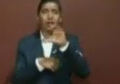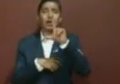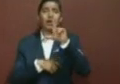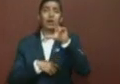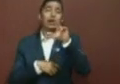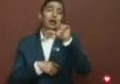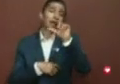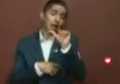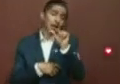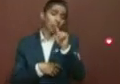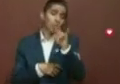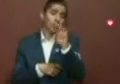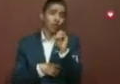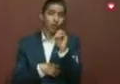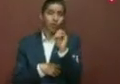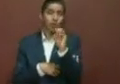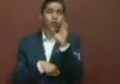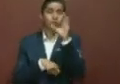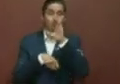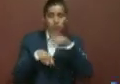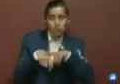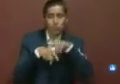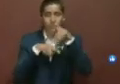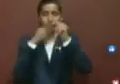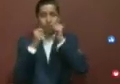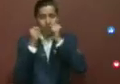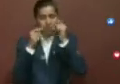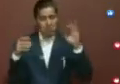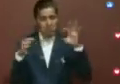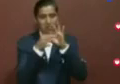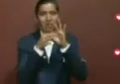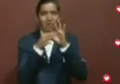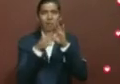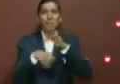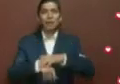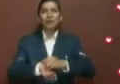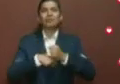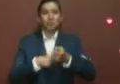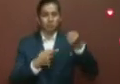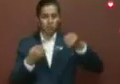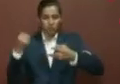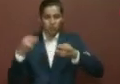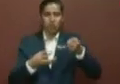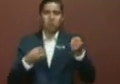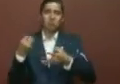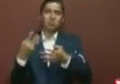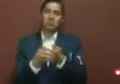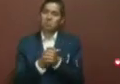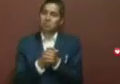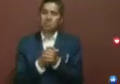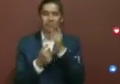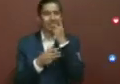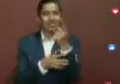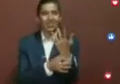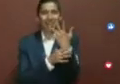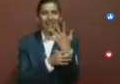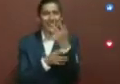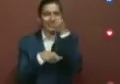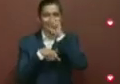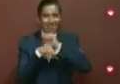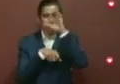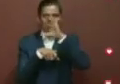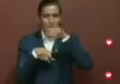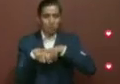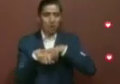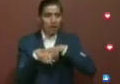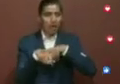Turismo y cultura, cultura y turismo, los dos se nutren mutuamente. Ya comentó Claudio varios de los festivales que tenemos.